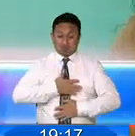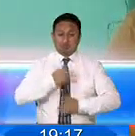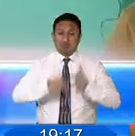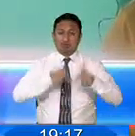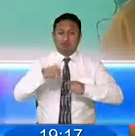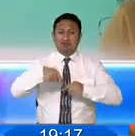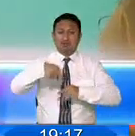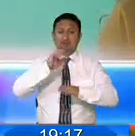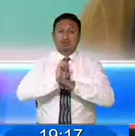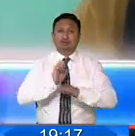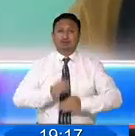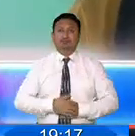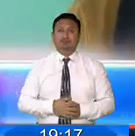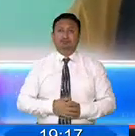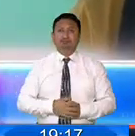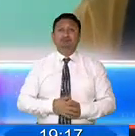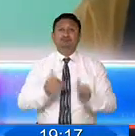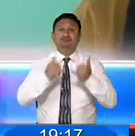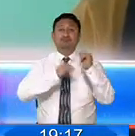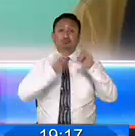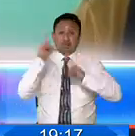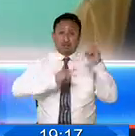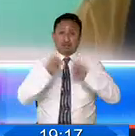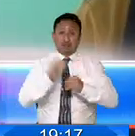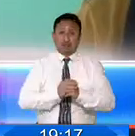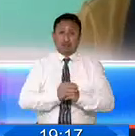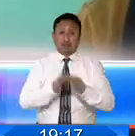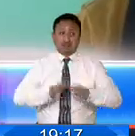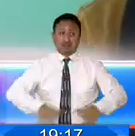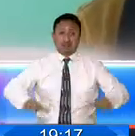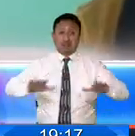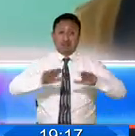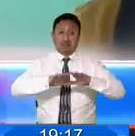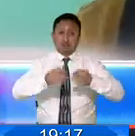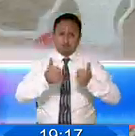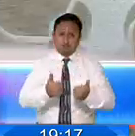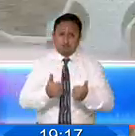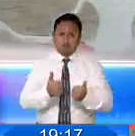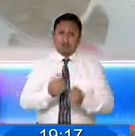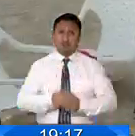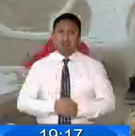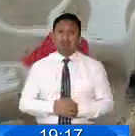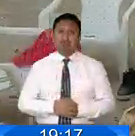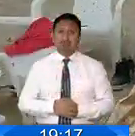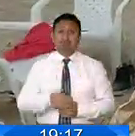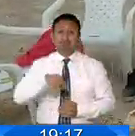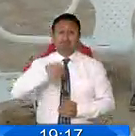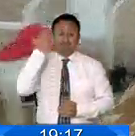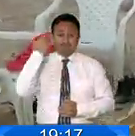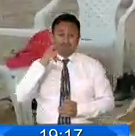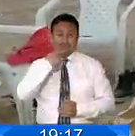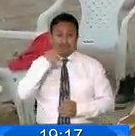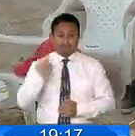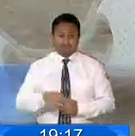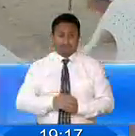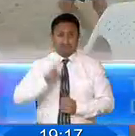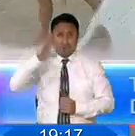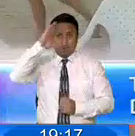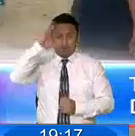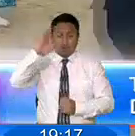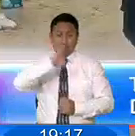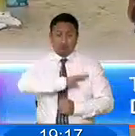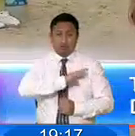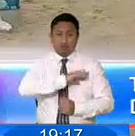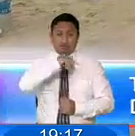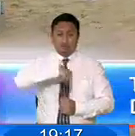Ecuador. Salinas es un puerto muy acogedor. En estos días del feriado, personal policial y municipal advertían